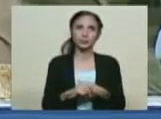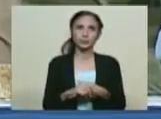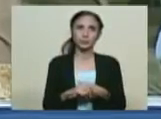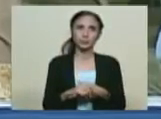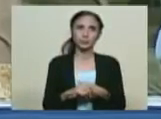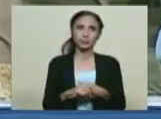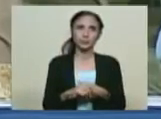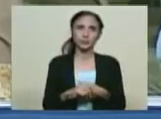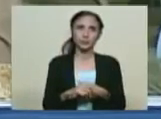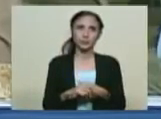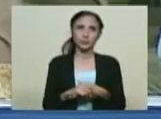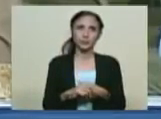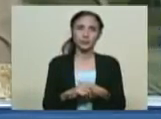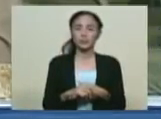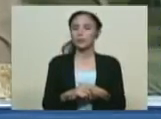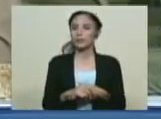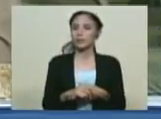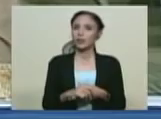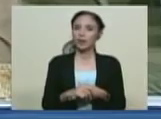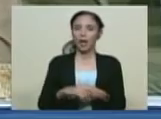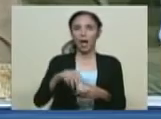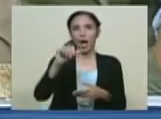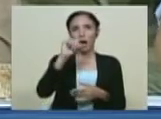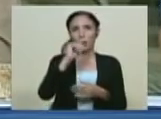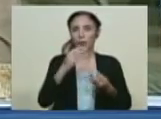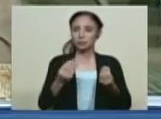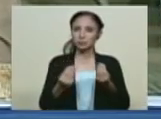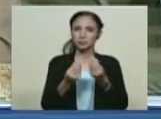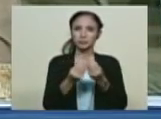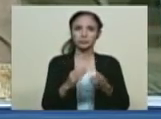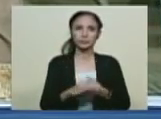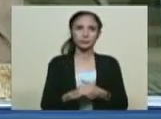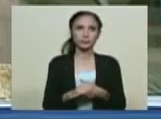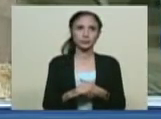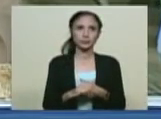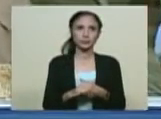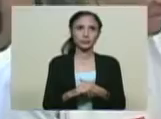Para que lo tomes con tu abuela y con tu tía.